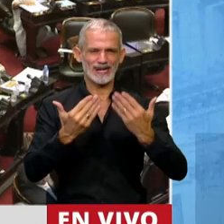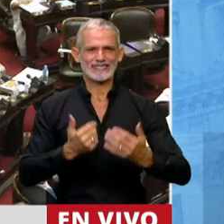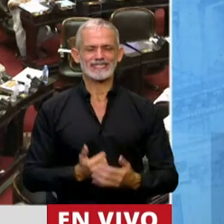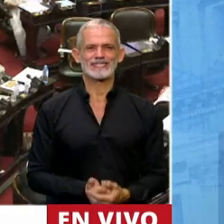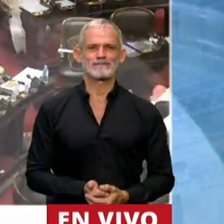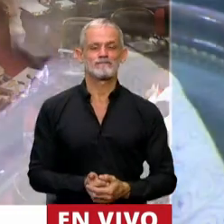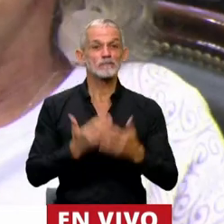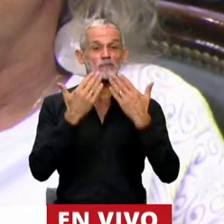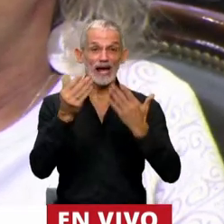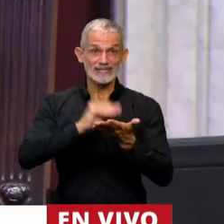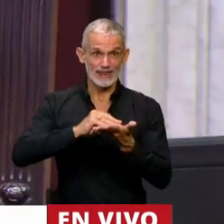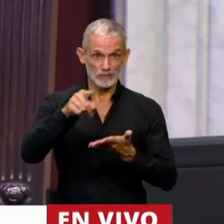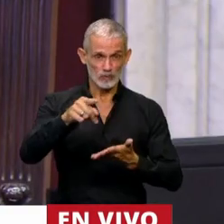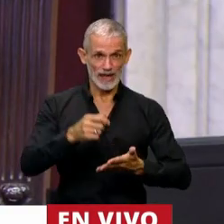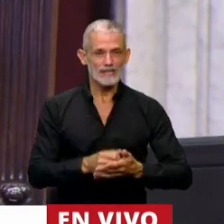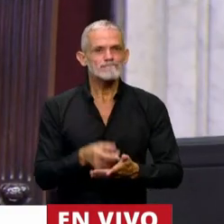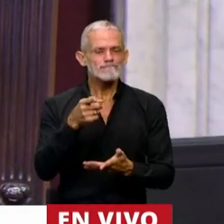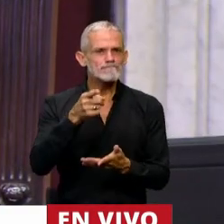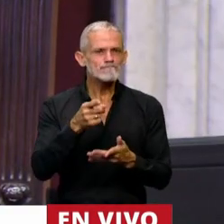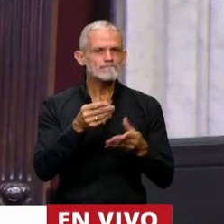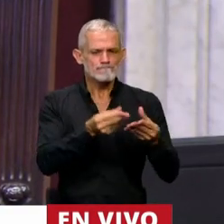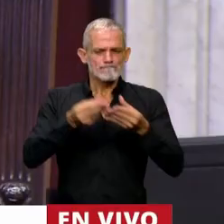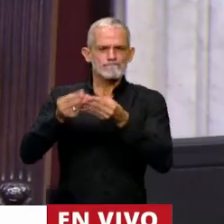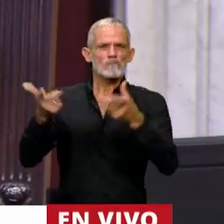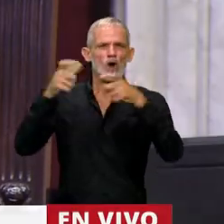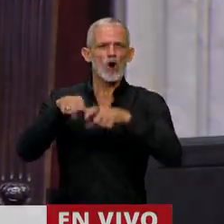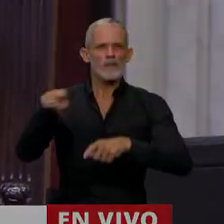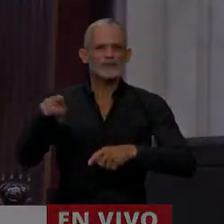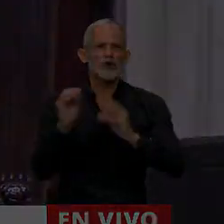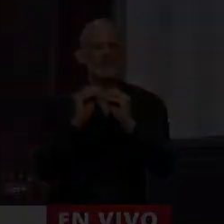Gracias, diputada. Su cuestión será girada a la Comisión de Asuntos Constitucionales.